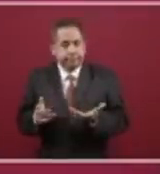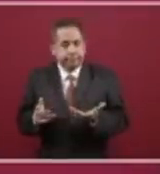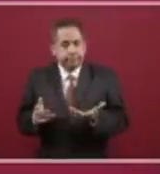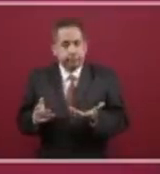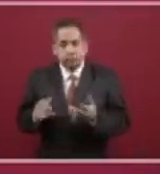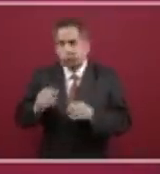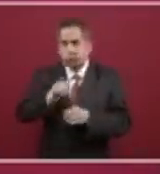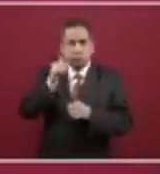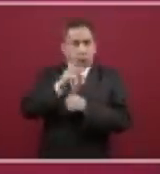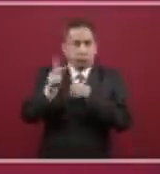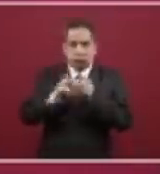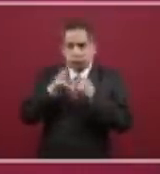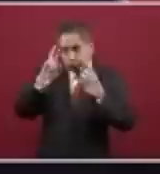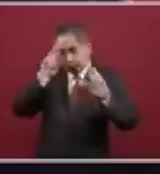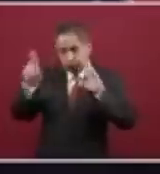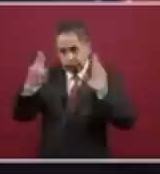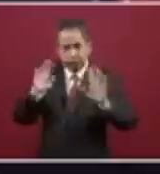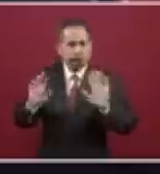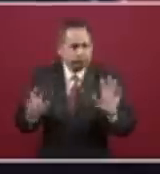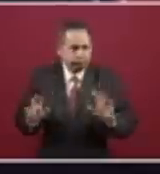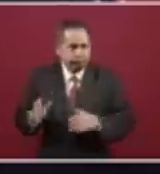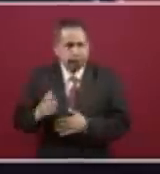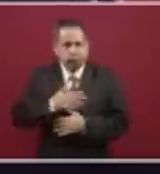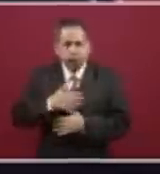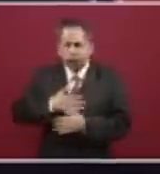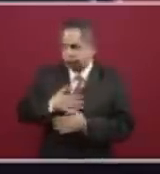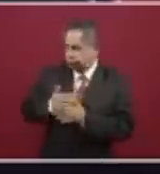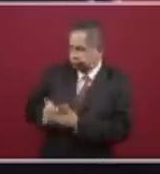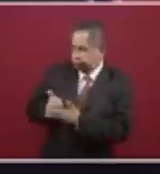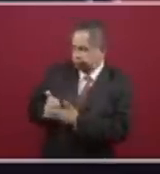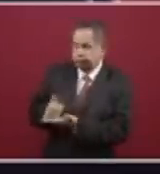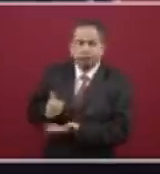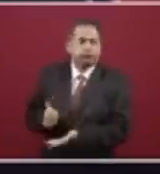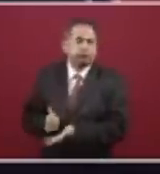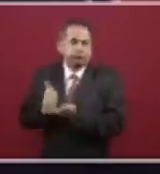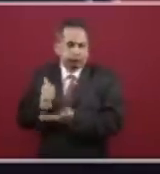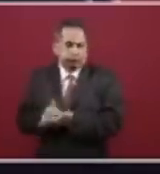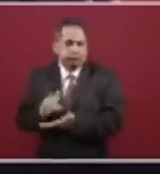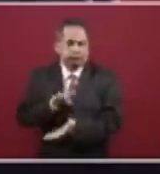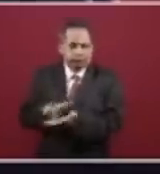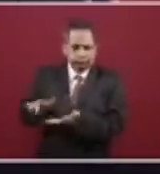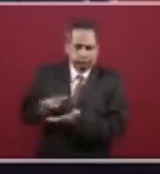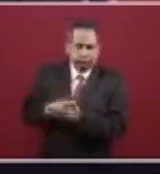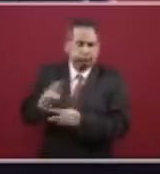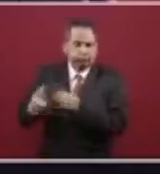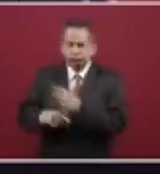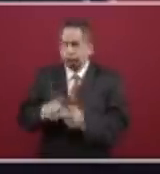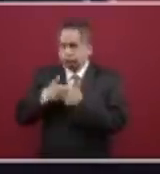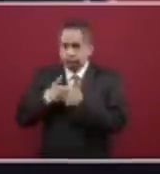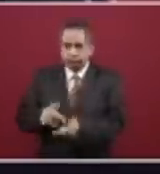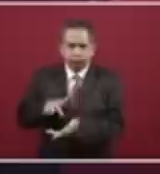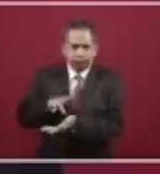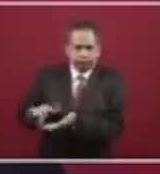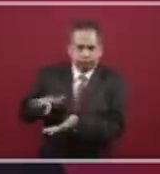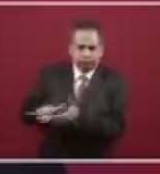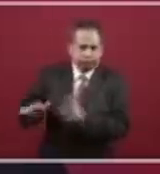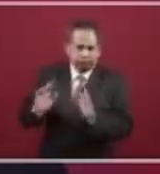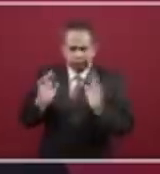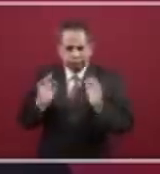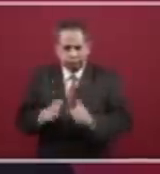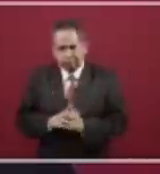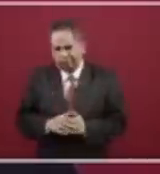naciones estamos ayudando estamos colaborando y lo vamos a seguir haciendo hay